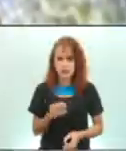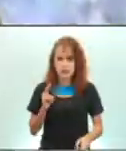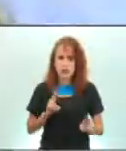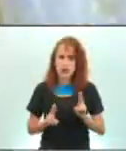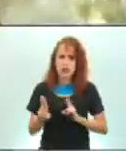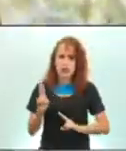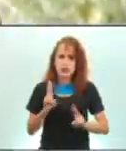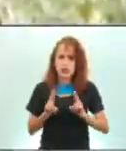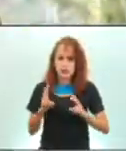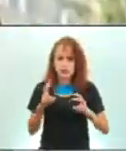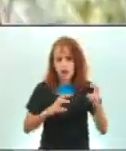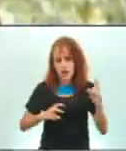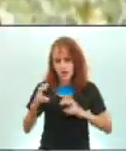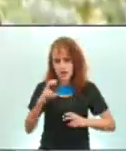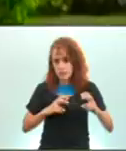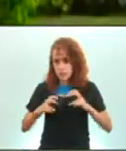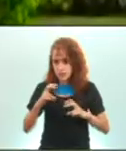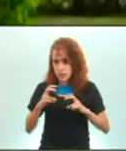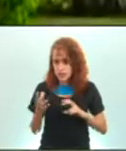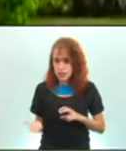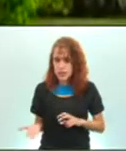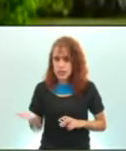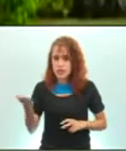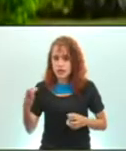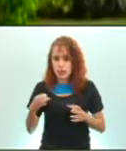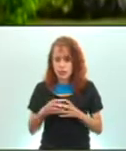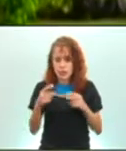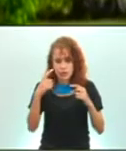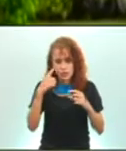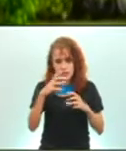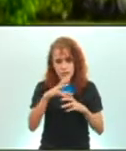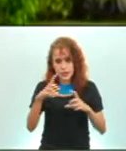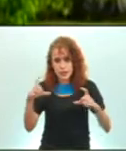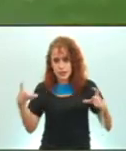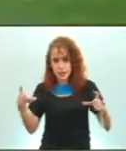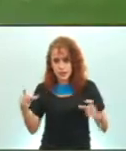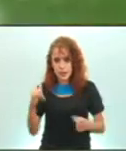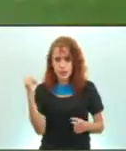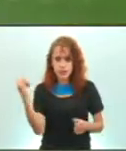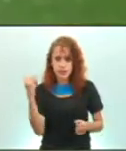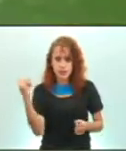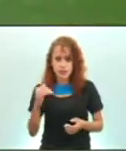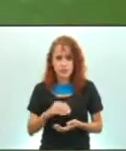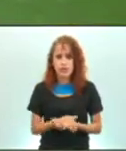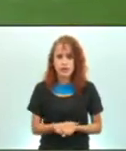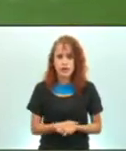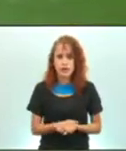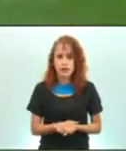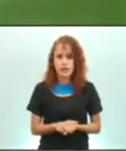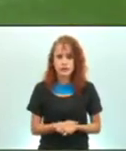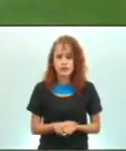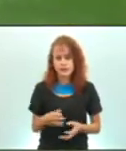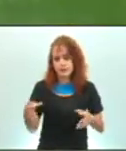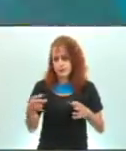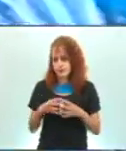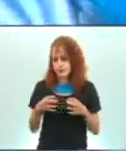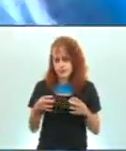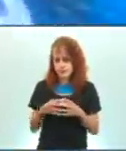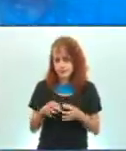El consenso emanado de las investigaciones desarrolladas por la comunidad científica internacional a través del